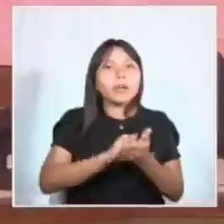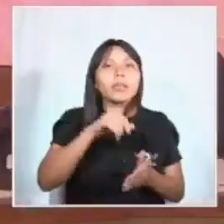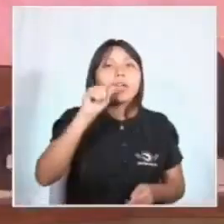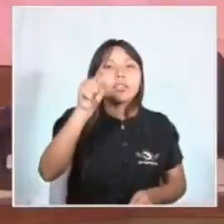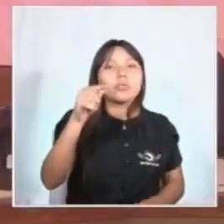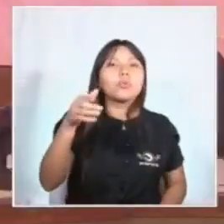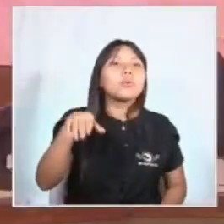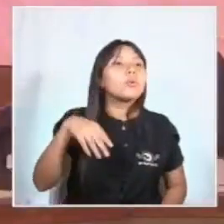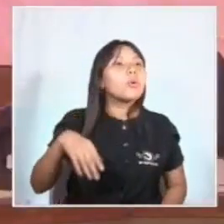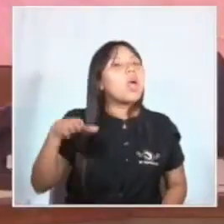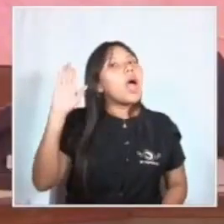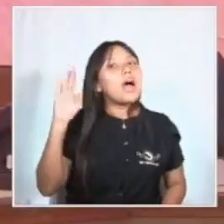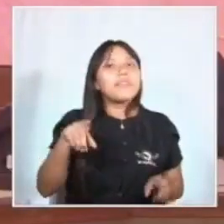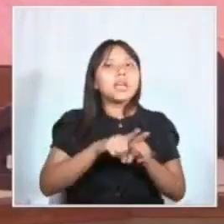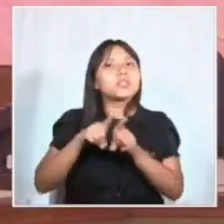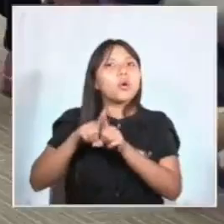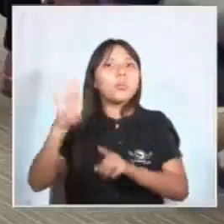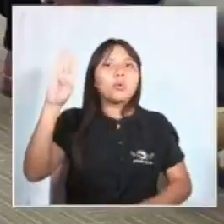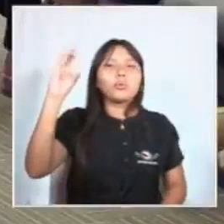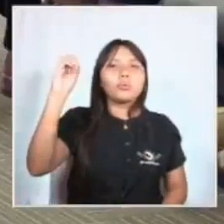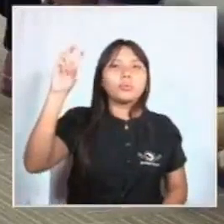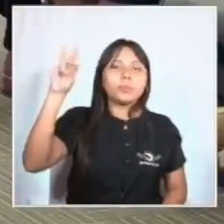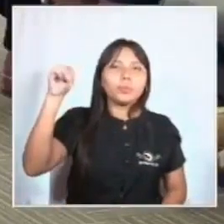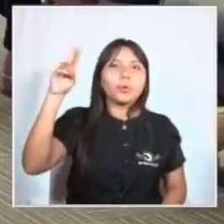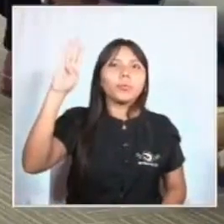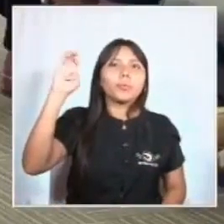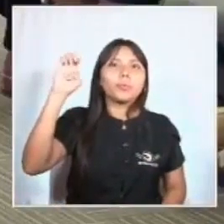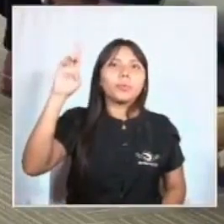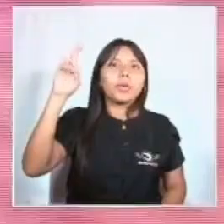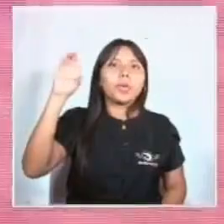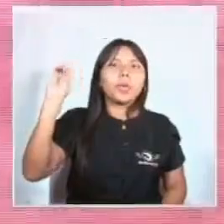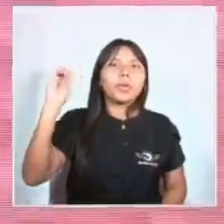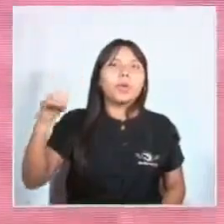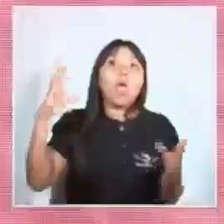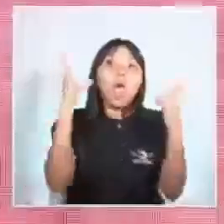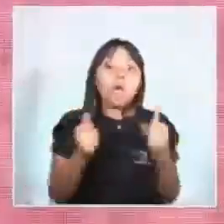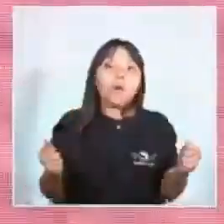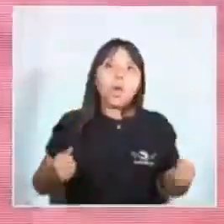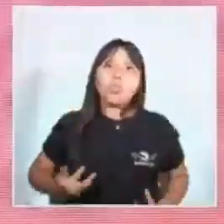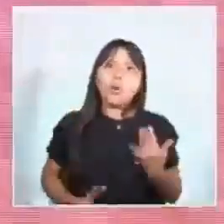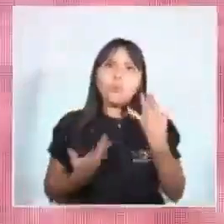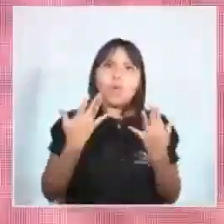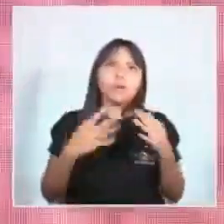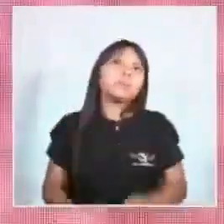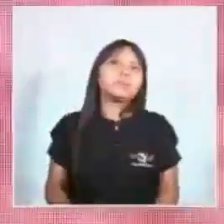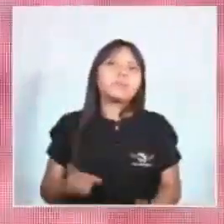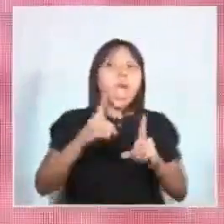como bombero apagando fuegos. Vamos a la del otro lado que tiene cara